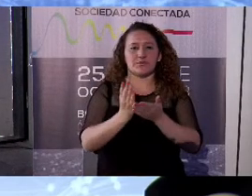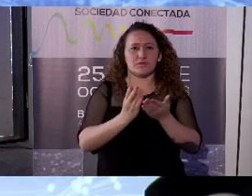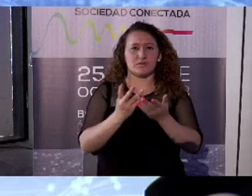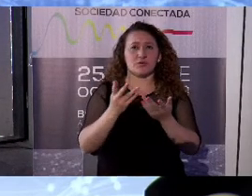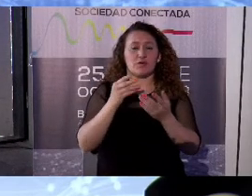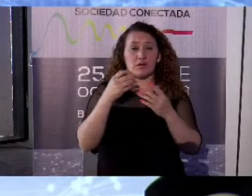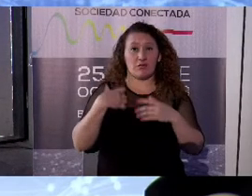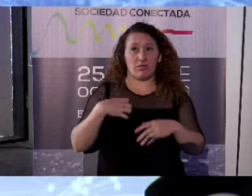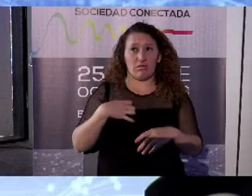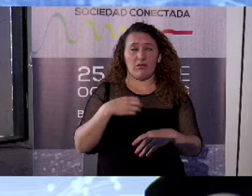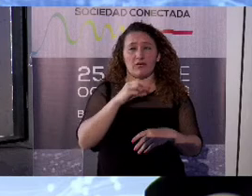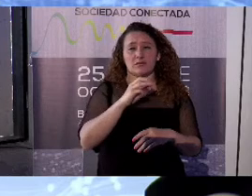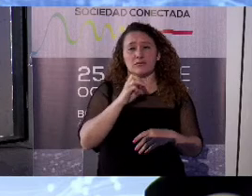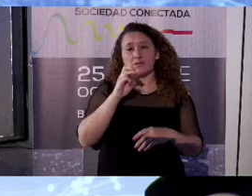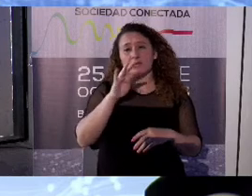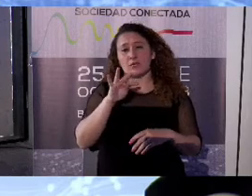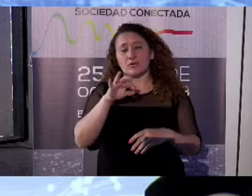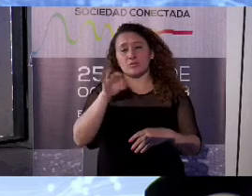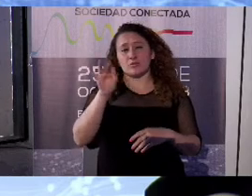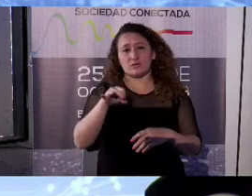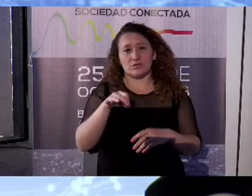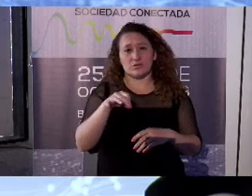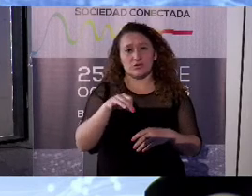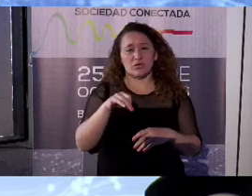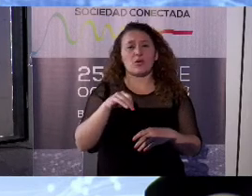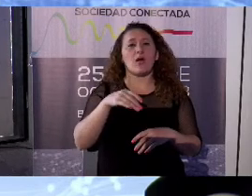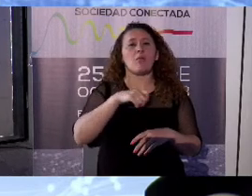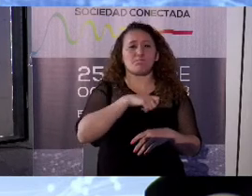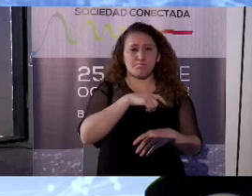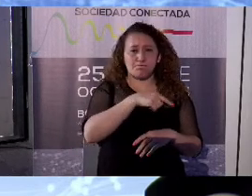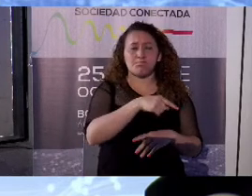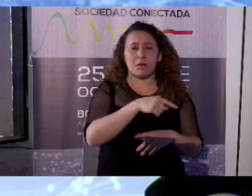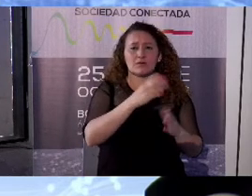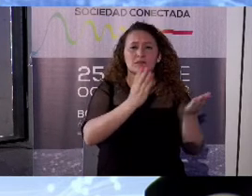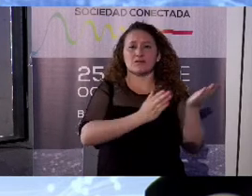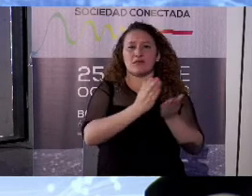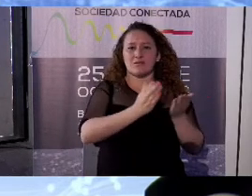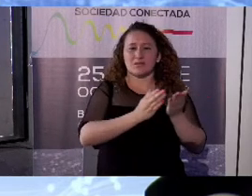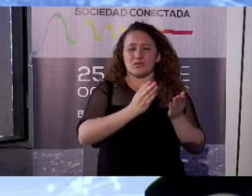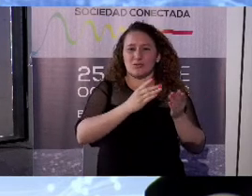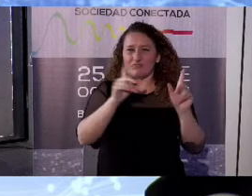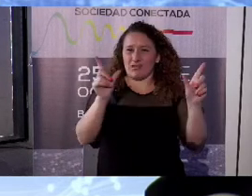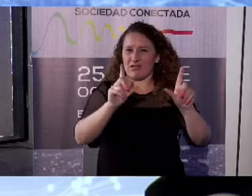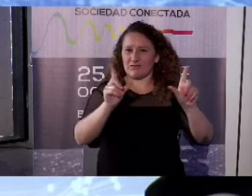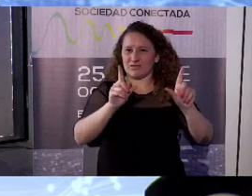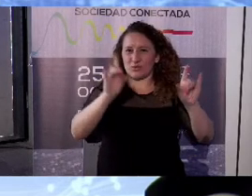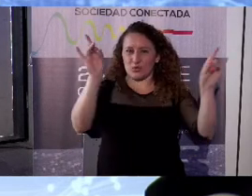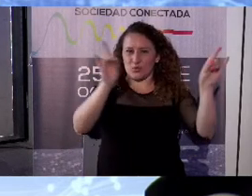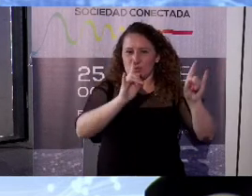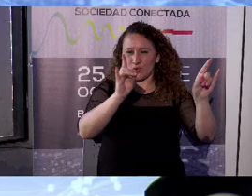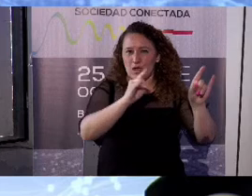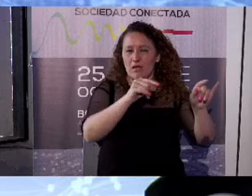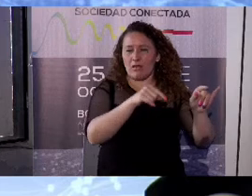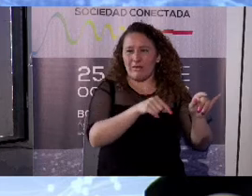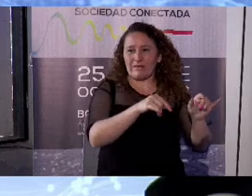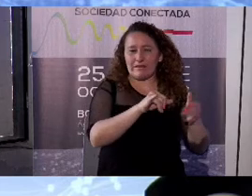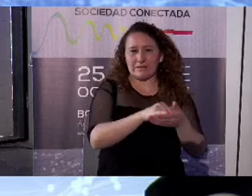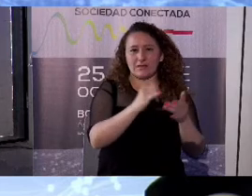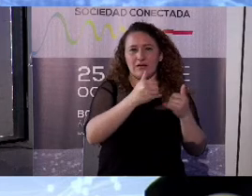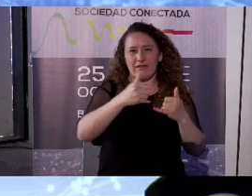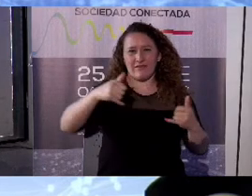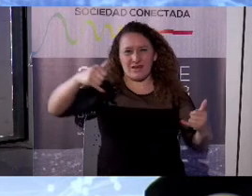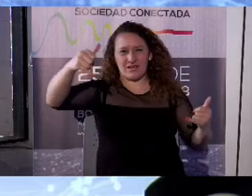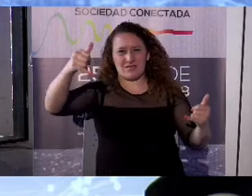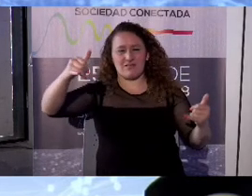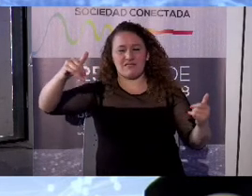84 de la población que tiene servicio de cable de televisión y estamos viendo todo el proceso de transformar la industria esta del cable en